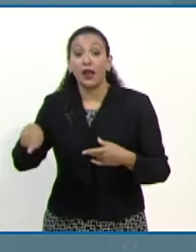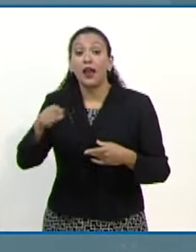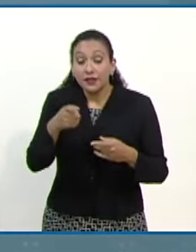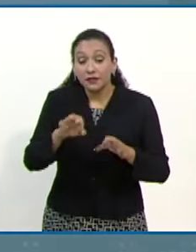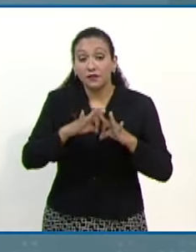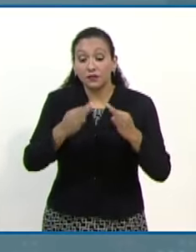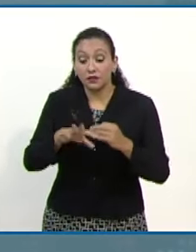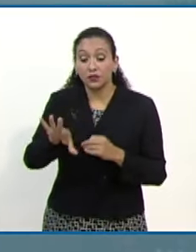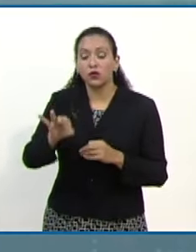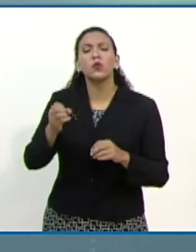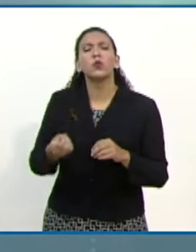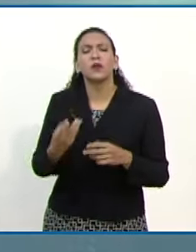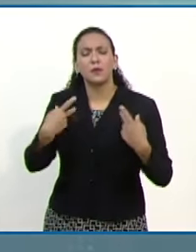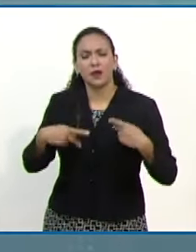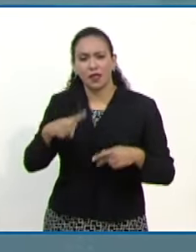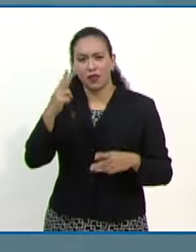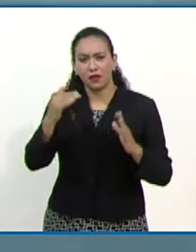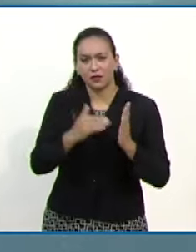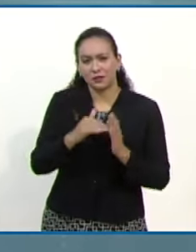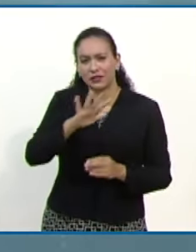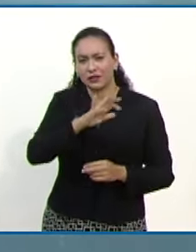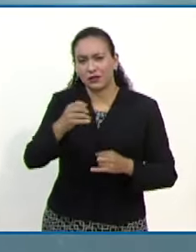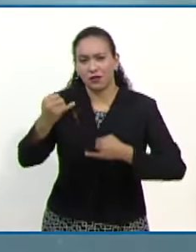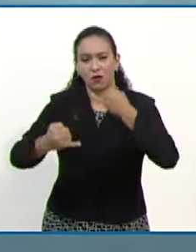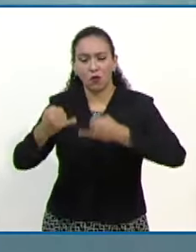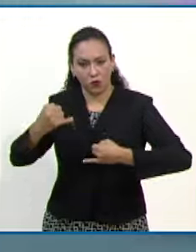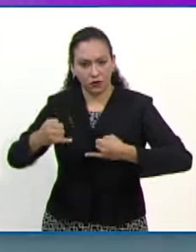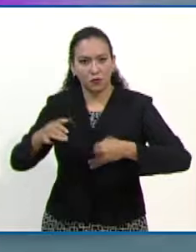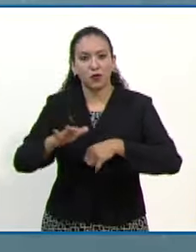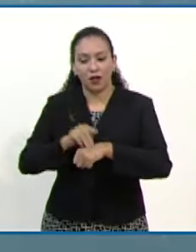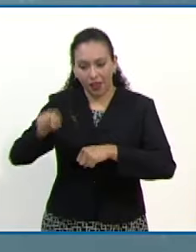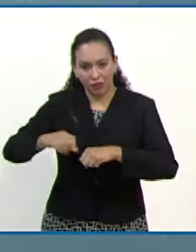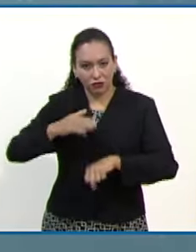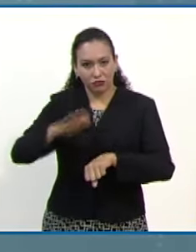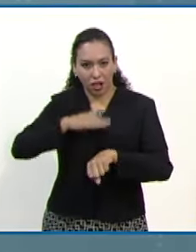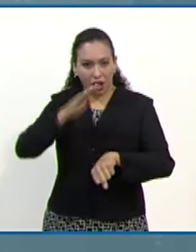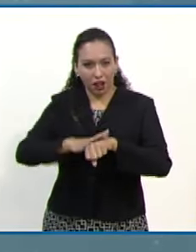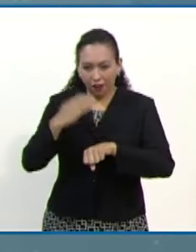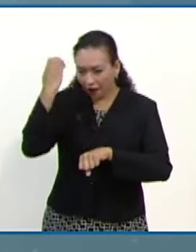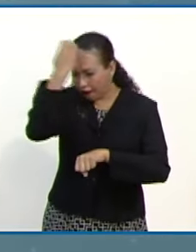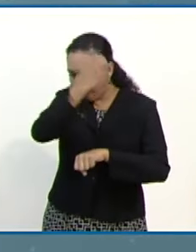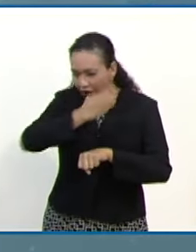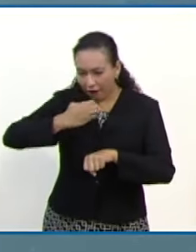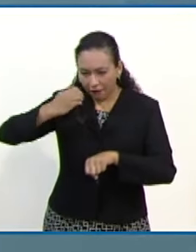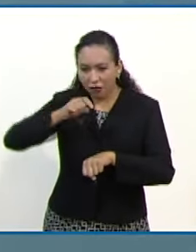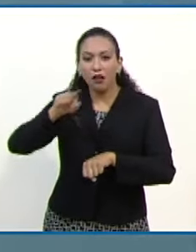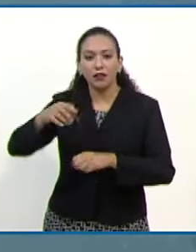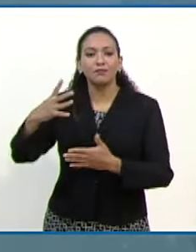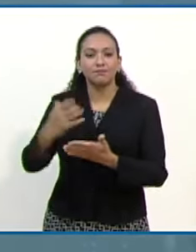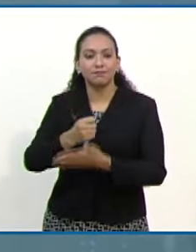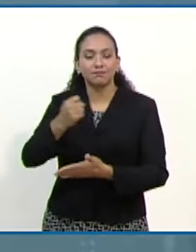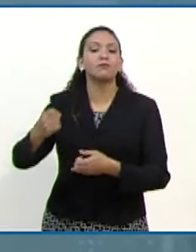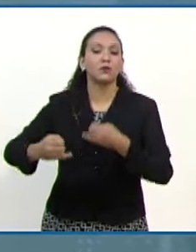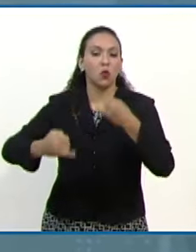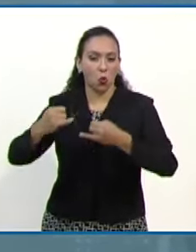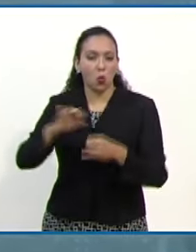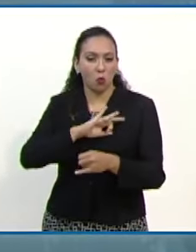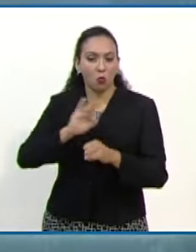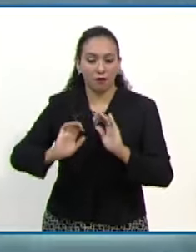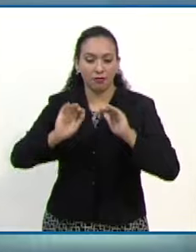a 2,595 personas juzgadoras. Actualmente, el Poder Judicial cuenta, para garantizar un servicio